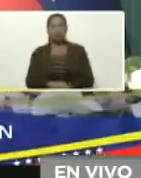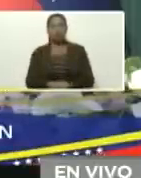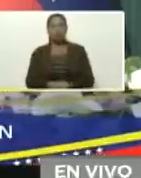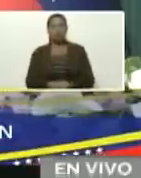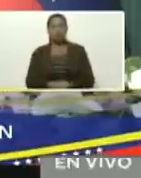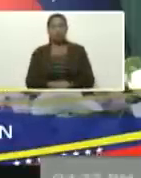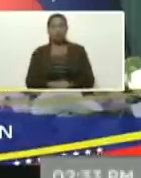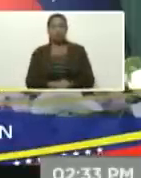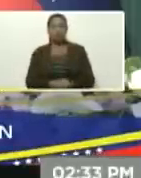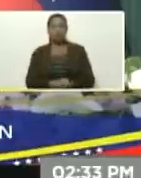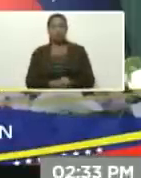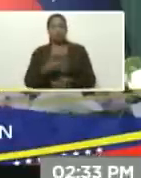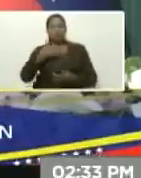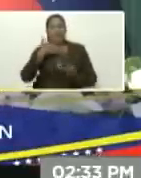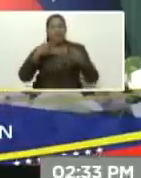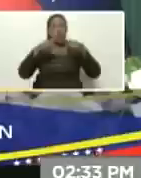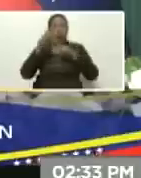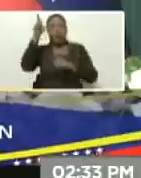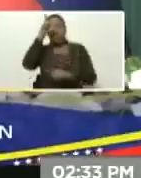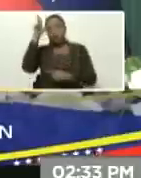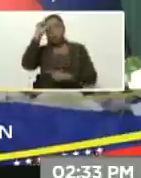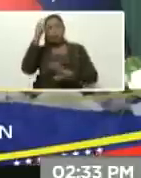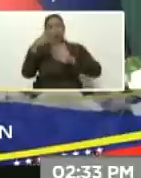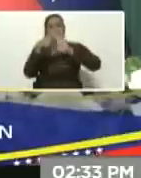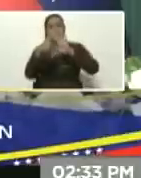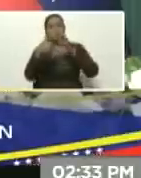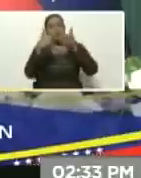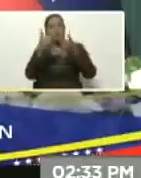Y en ese sentido, Turquía es un ejemplo